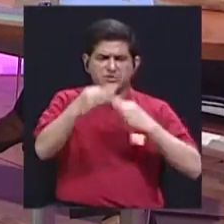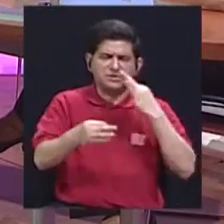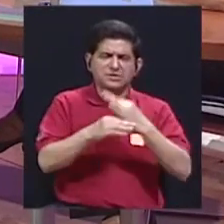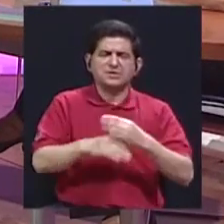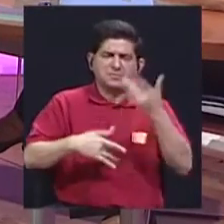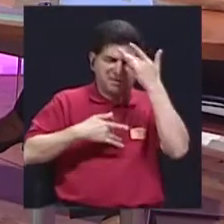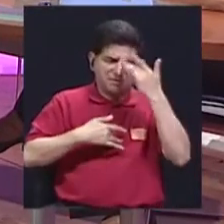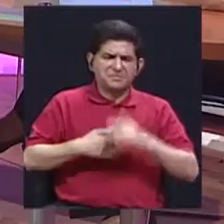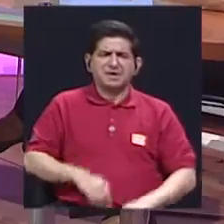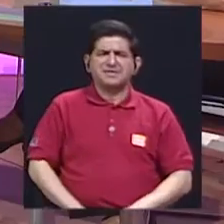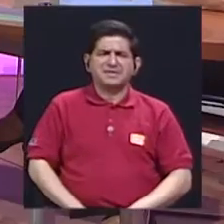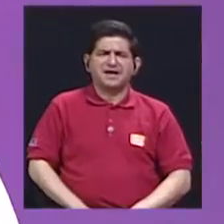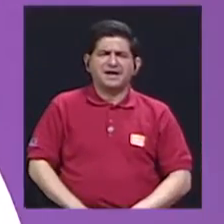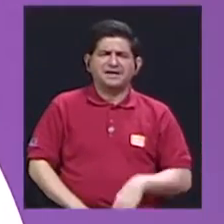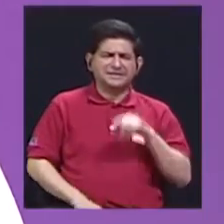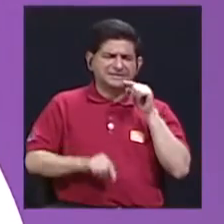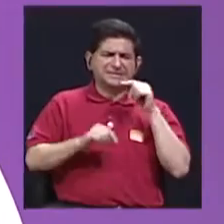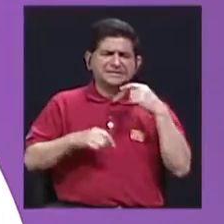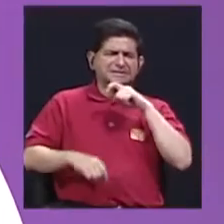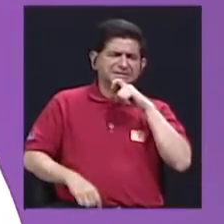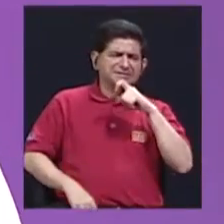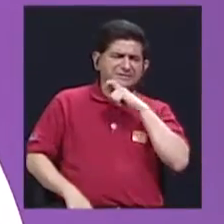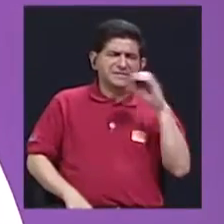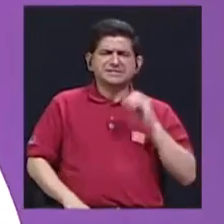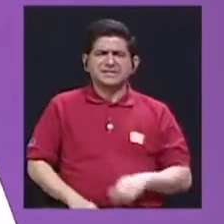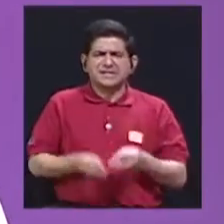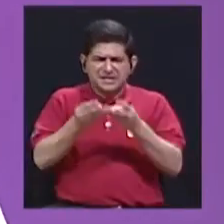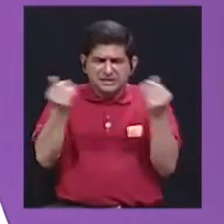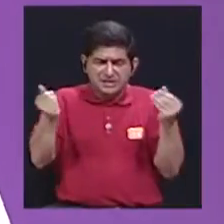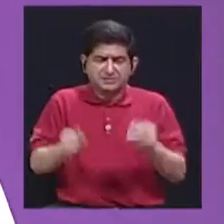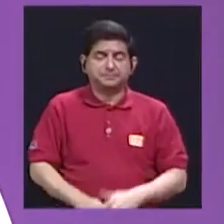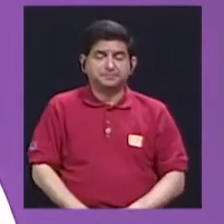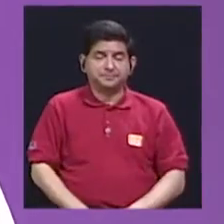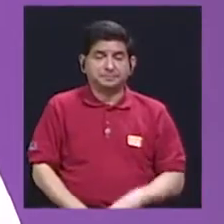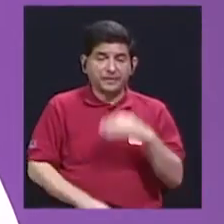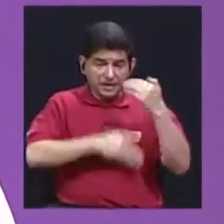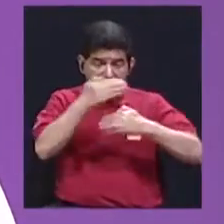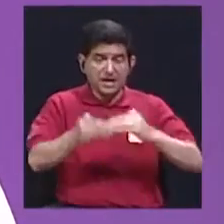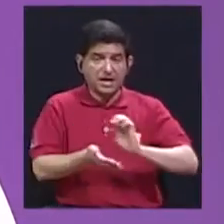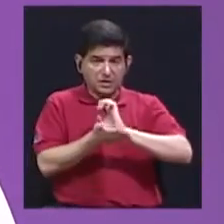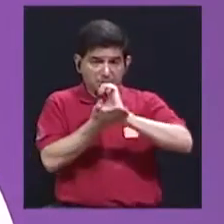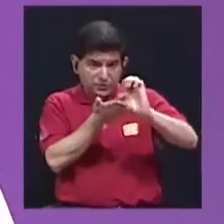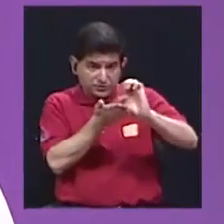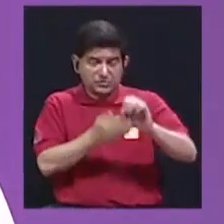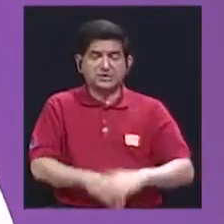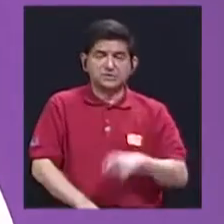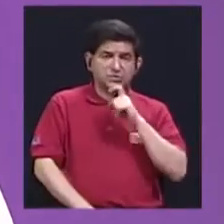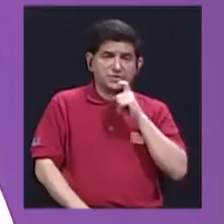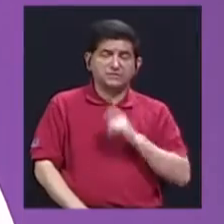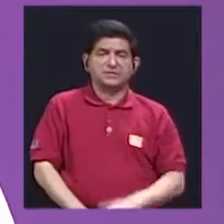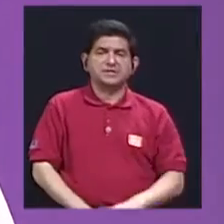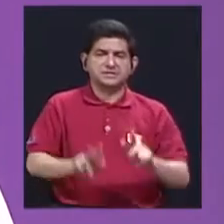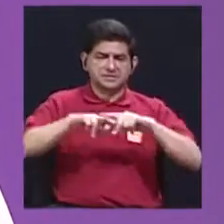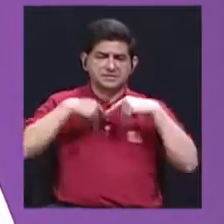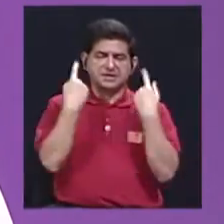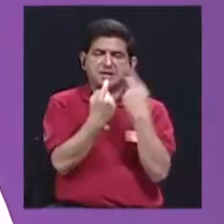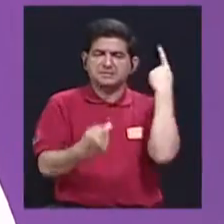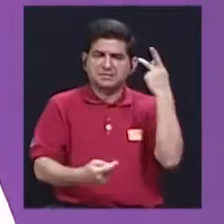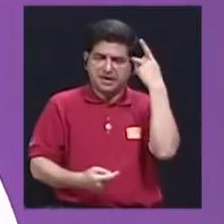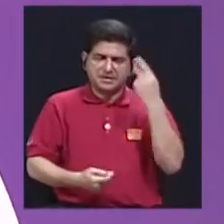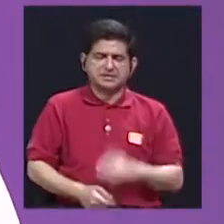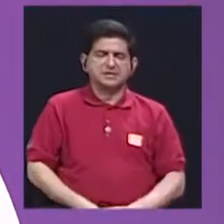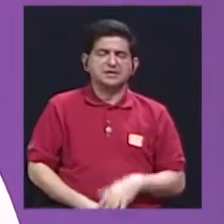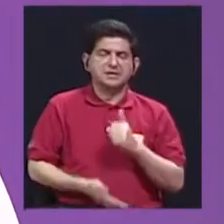en el tema de la prevención ha sido un poco difícil porque la prevención en el estado cualquier partido político pues lo dejó de